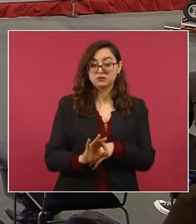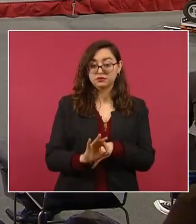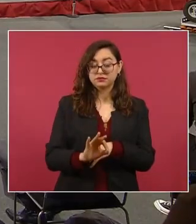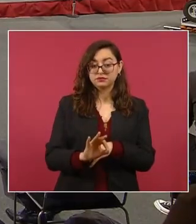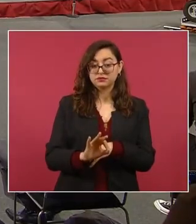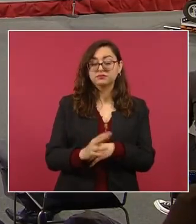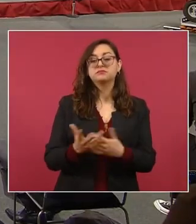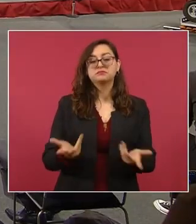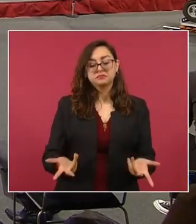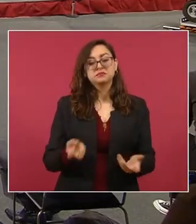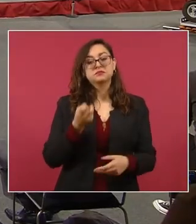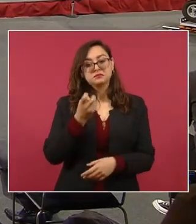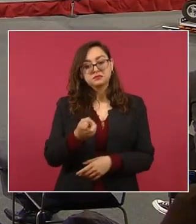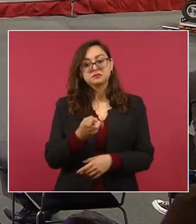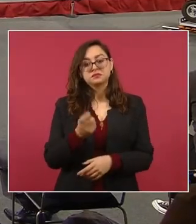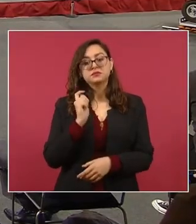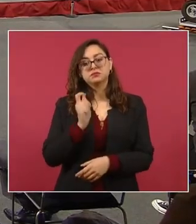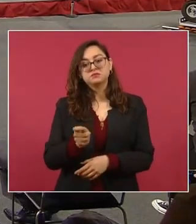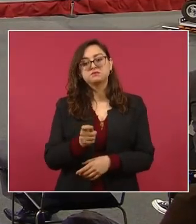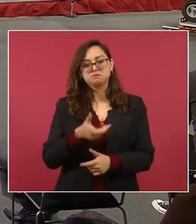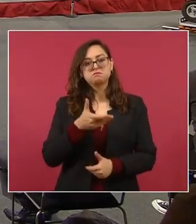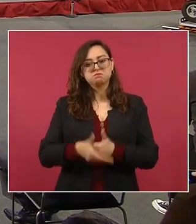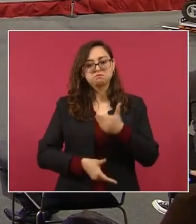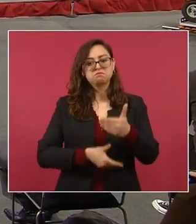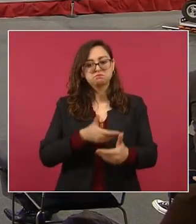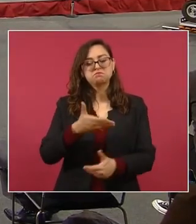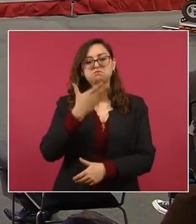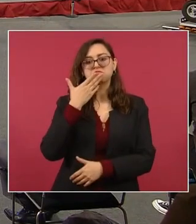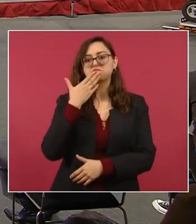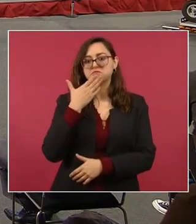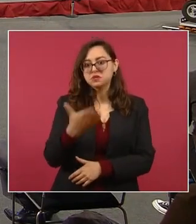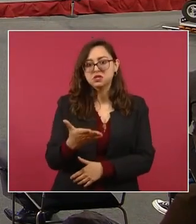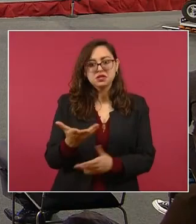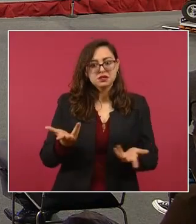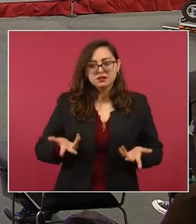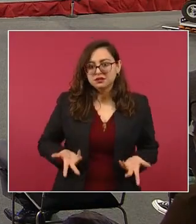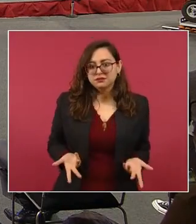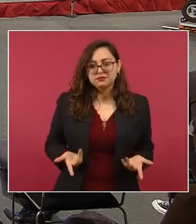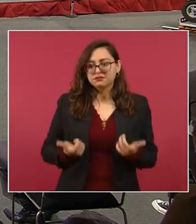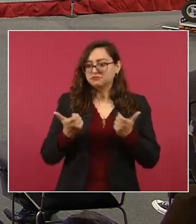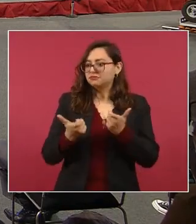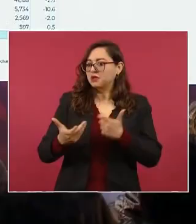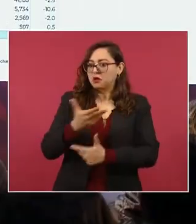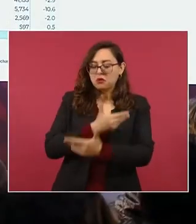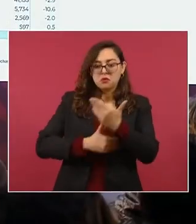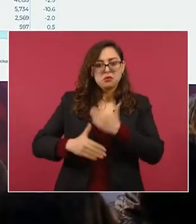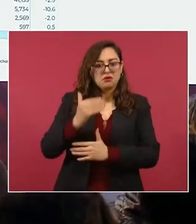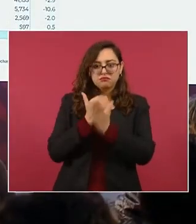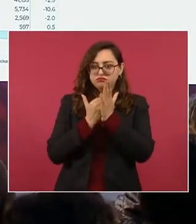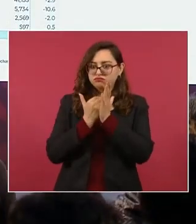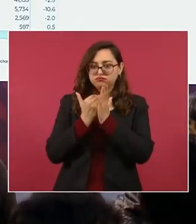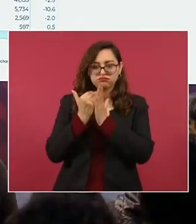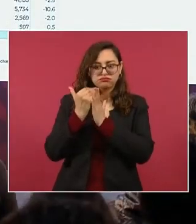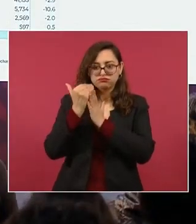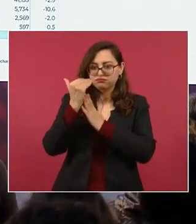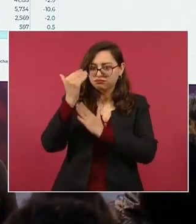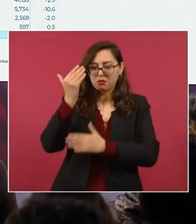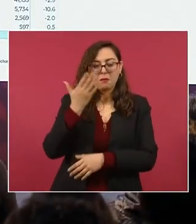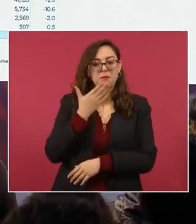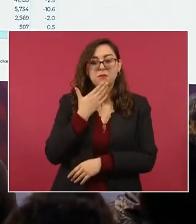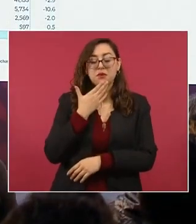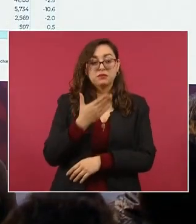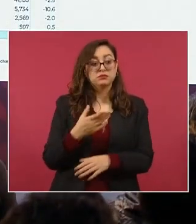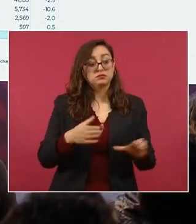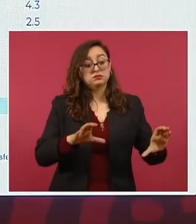Entonces, este es un buen indicador para los que hablan, los expertos, de que se